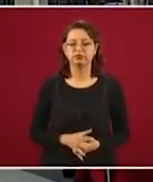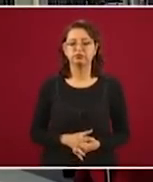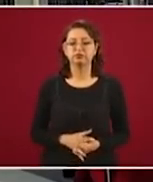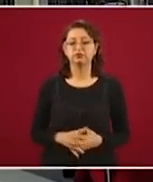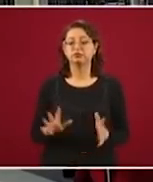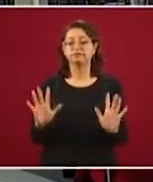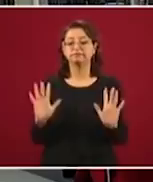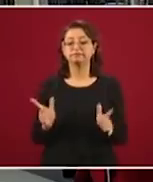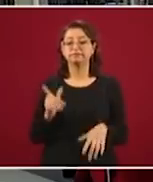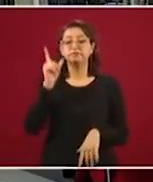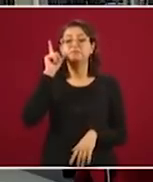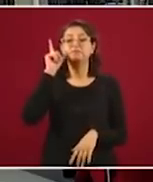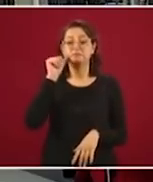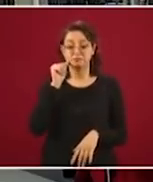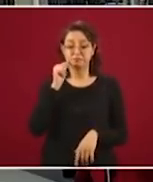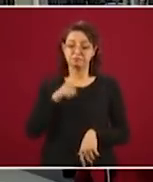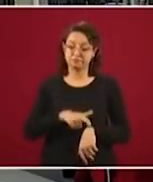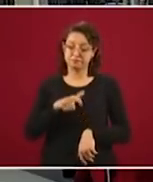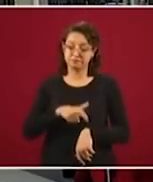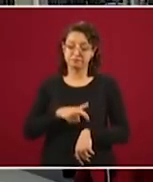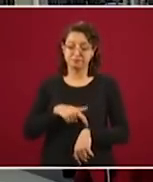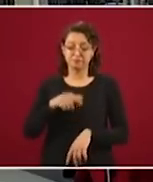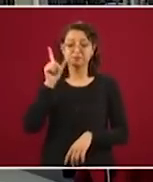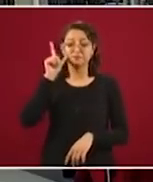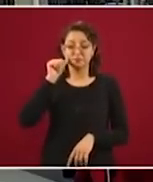Bueno, ya mañana, ¿no?